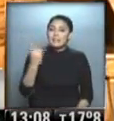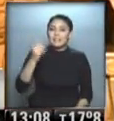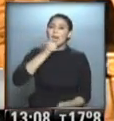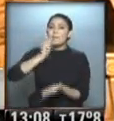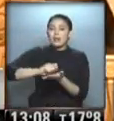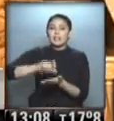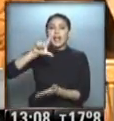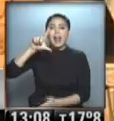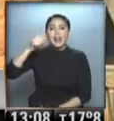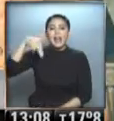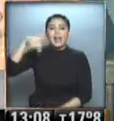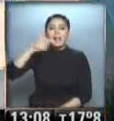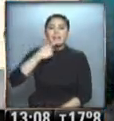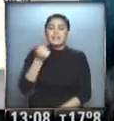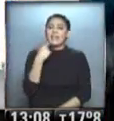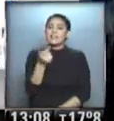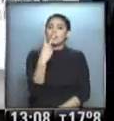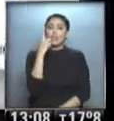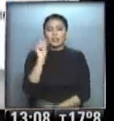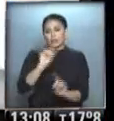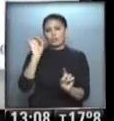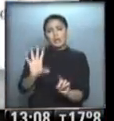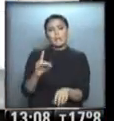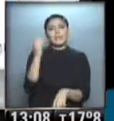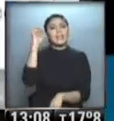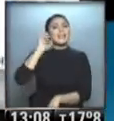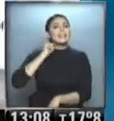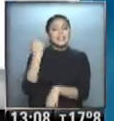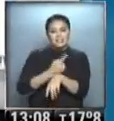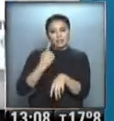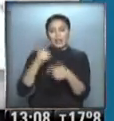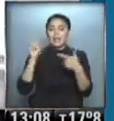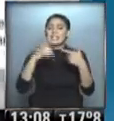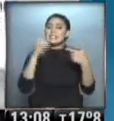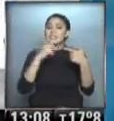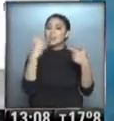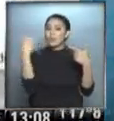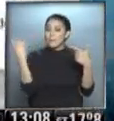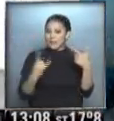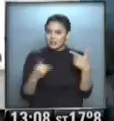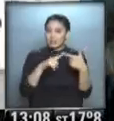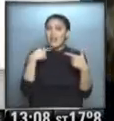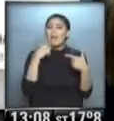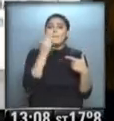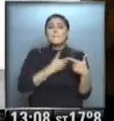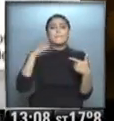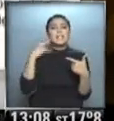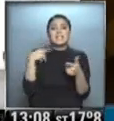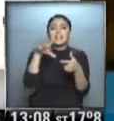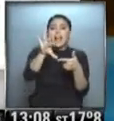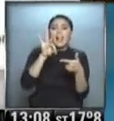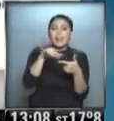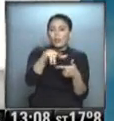estuvo 2 días, estuvo apenas 13 horas. Segunda mentira, de que yo hubiera elegido ese destino. No es así, no es elegir el destino, sino que el destino que